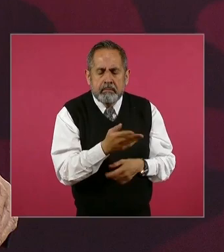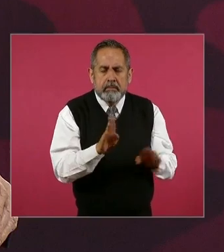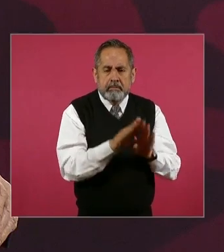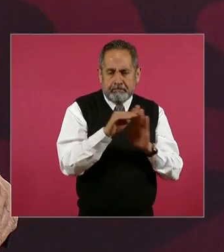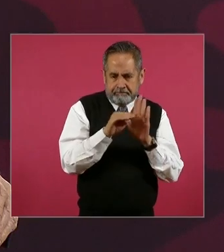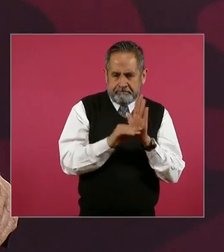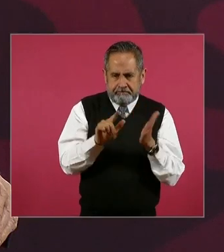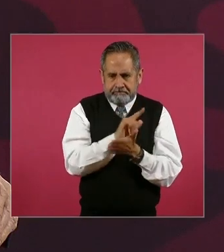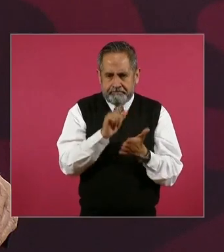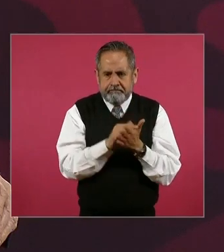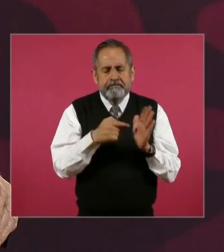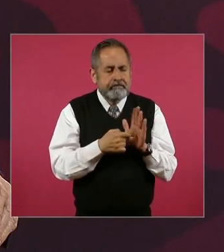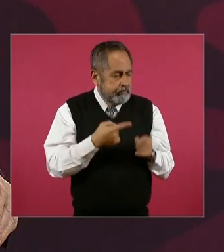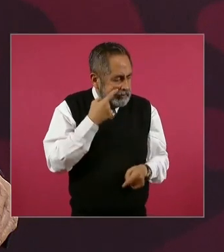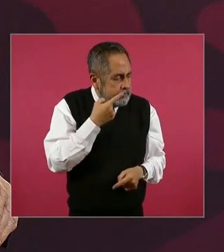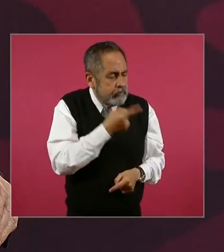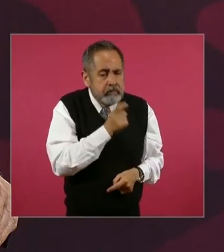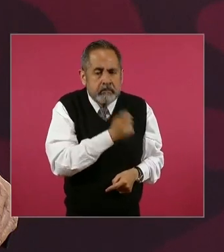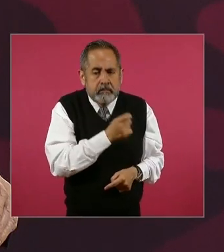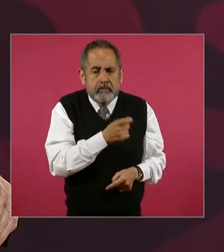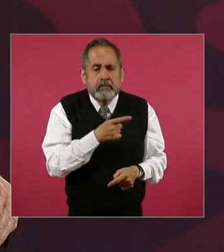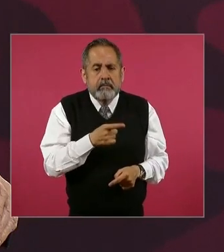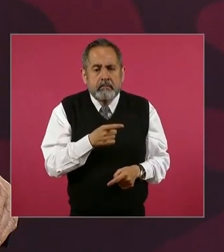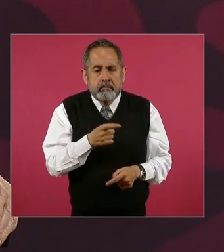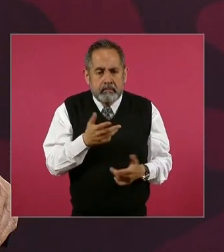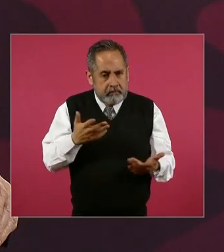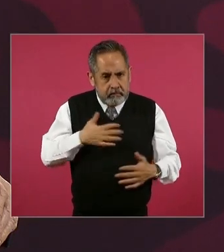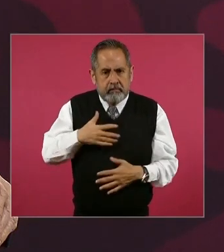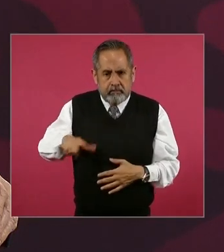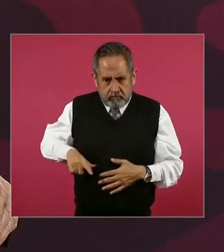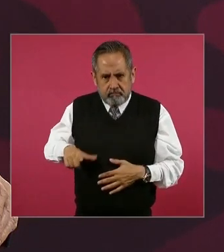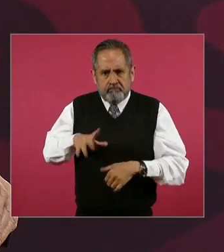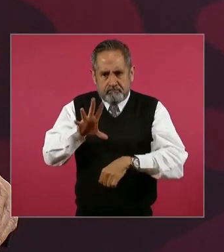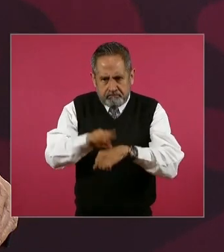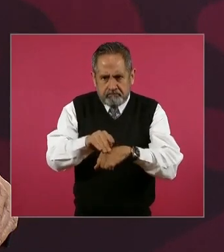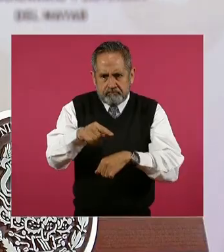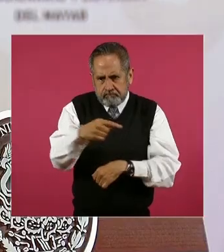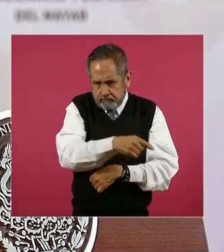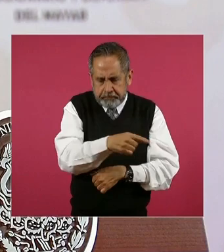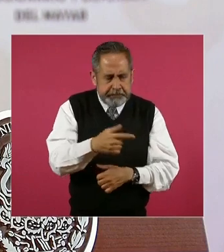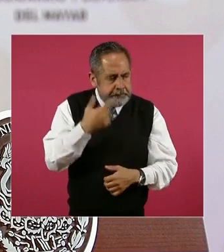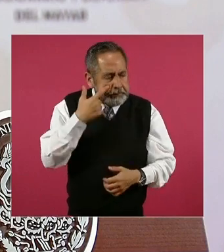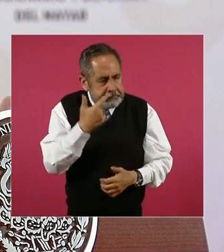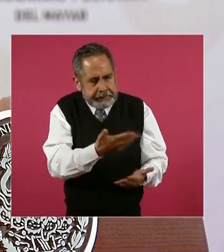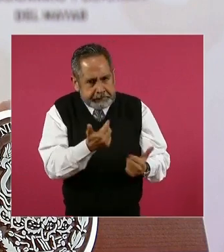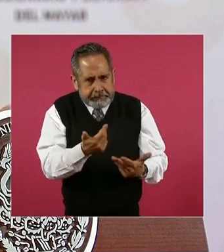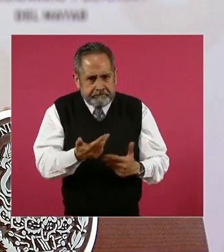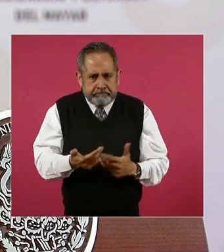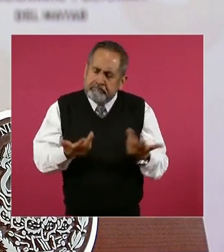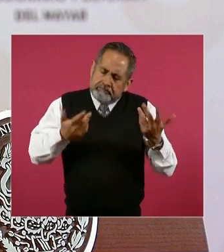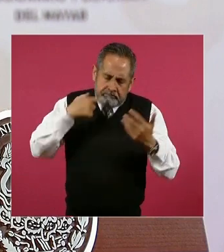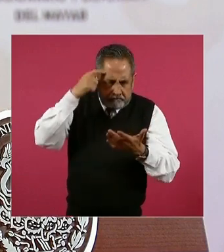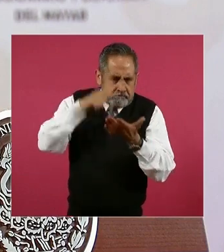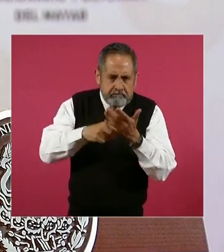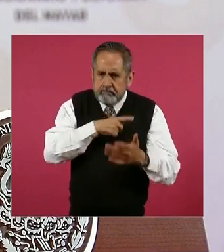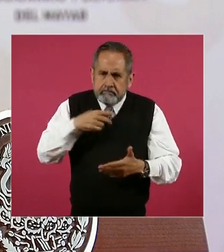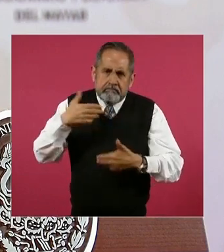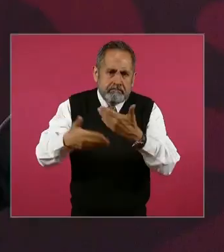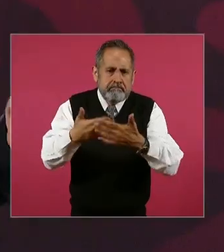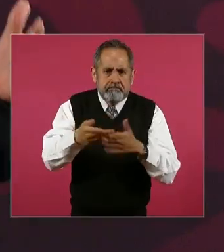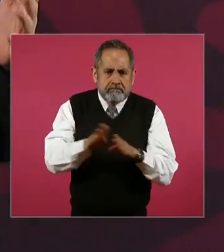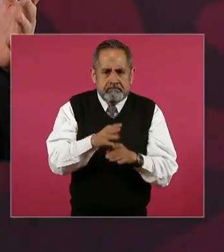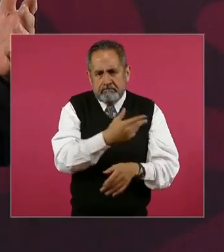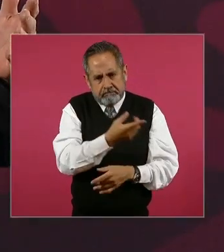especial de parte del Estado nacional mexicano y así hay que tratar las